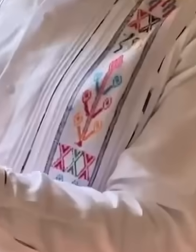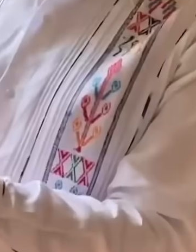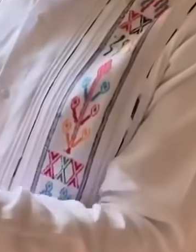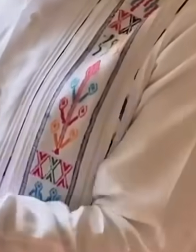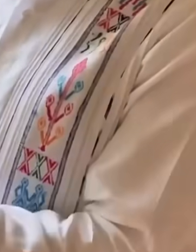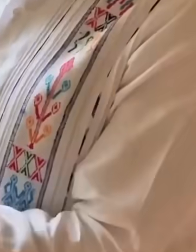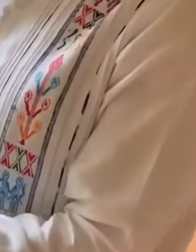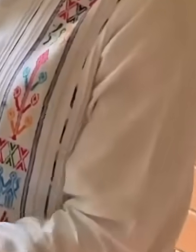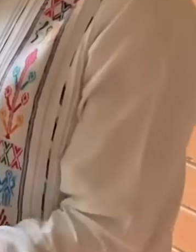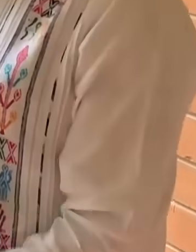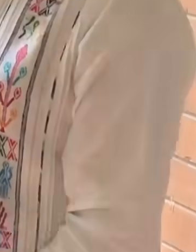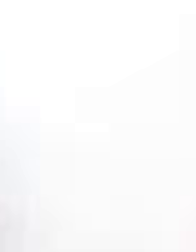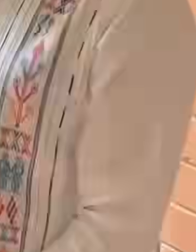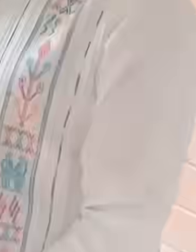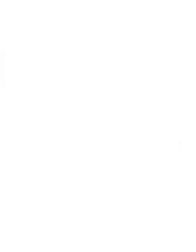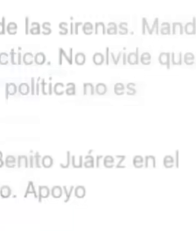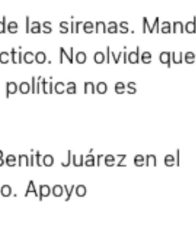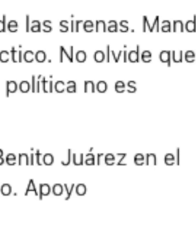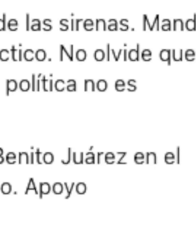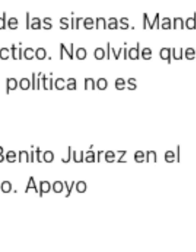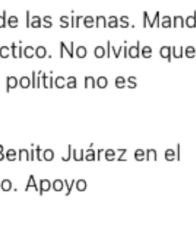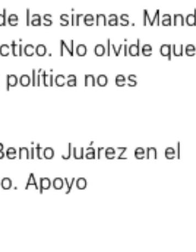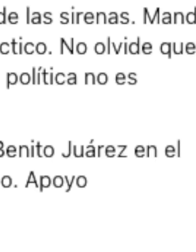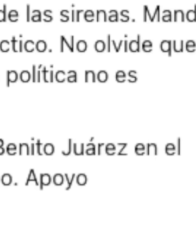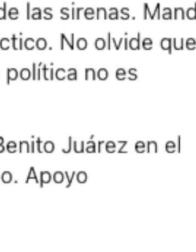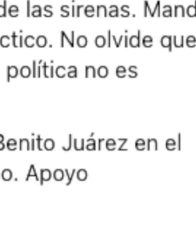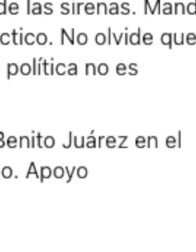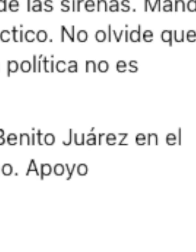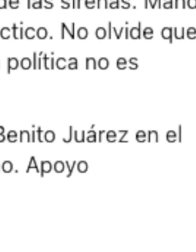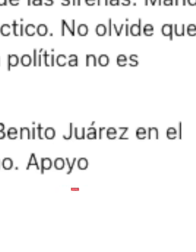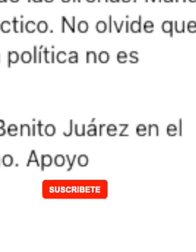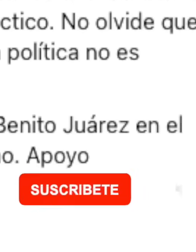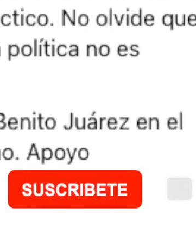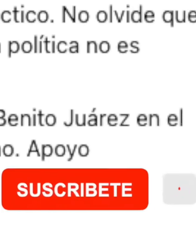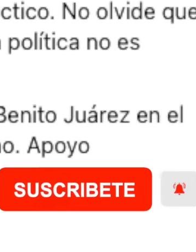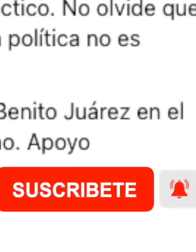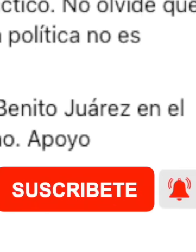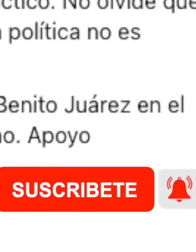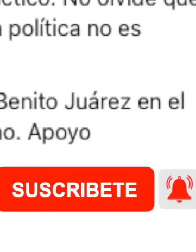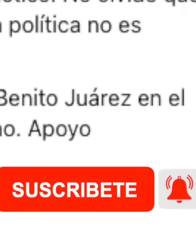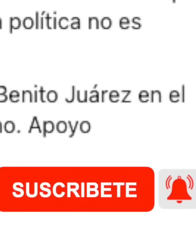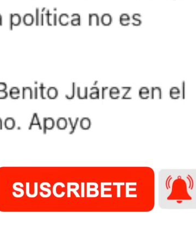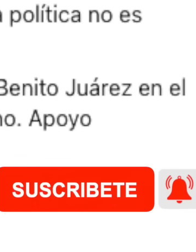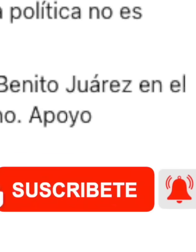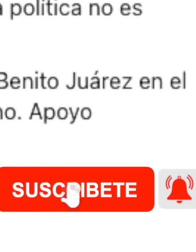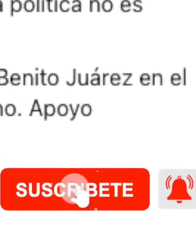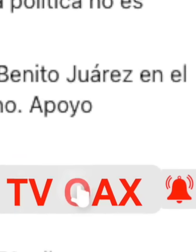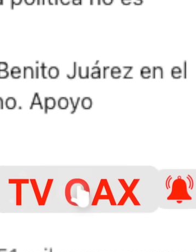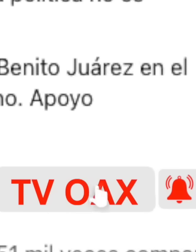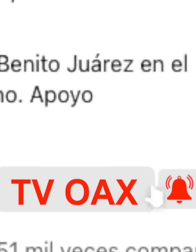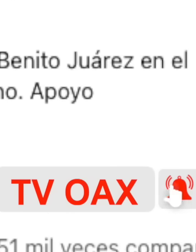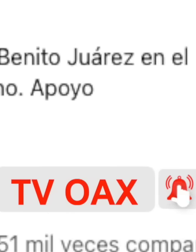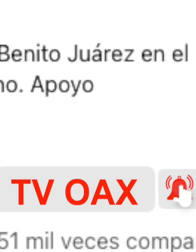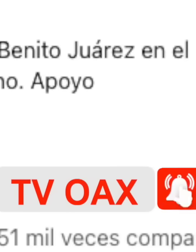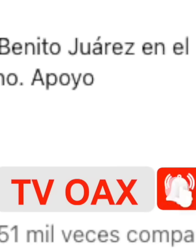detención de Nicolás Maduro. En un mensaje a través de sus redes sociales, dijo que aunque está retirado de la política,